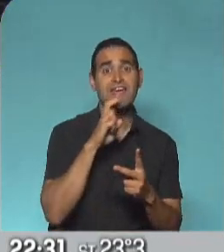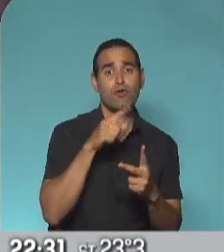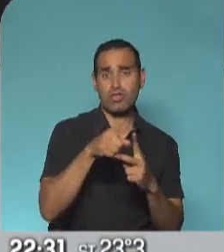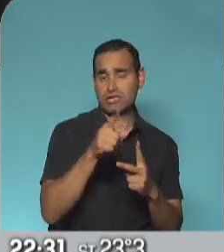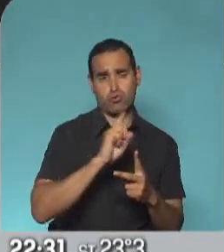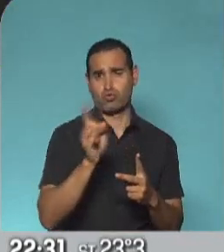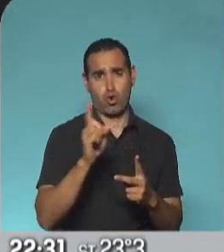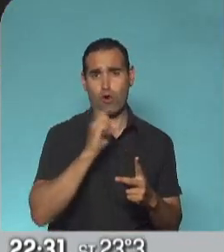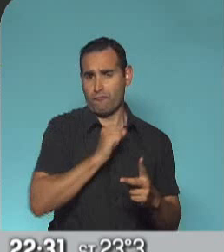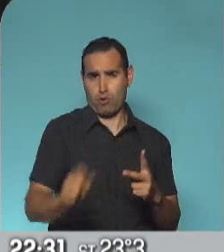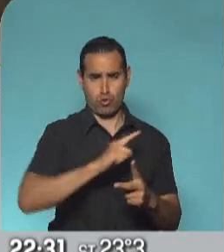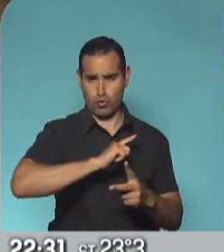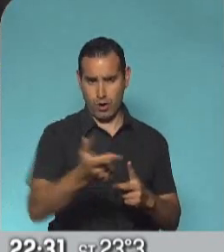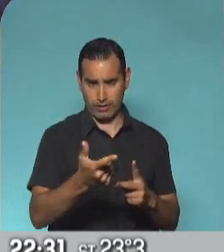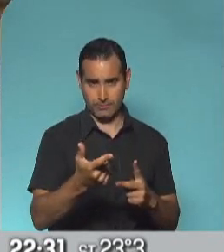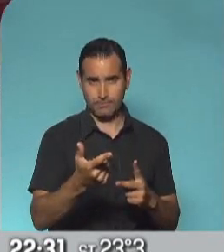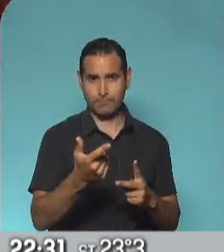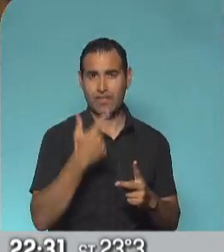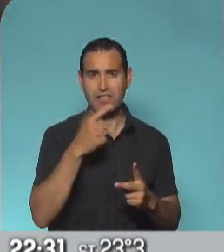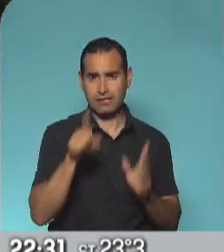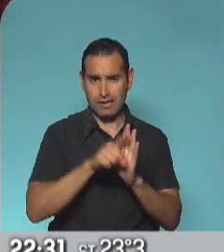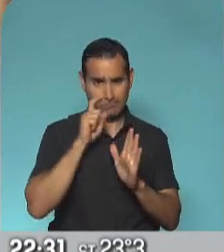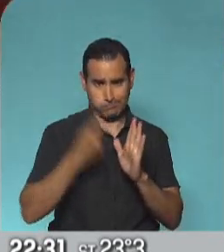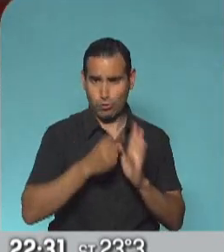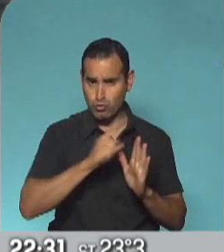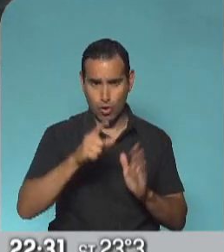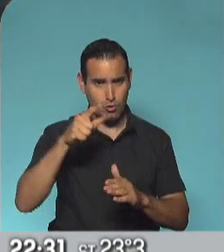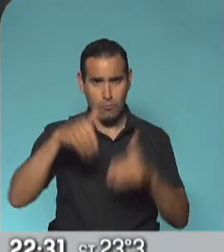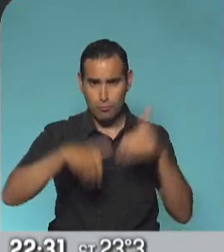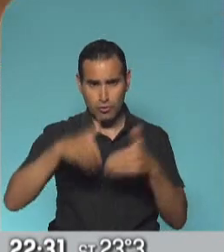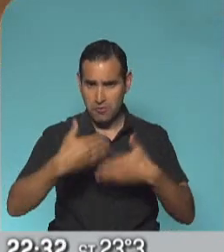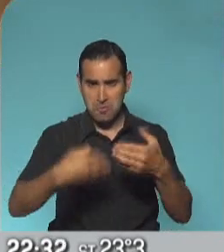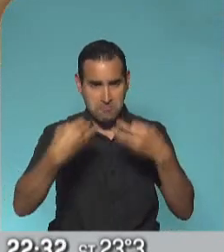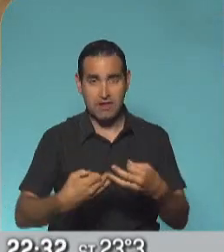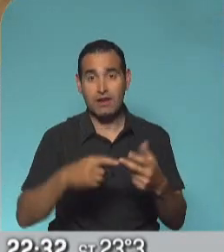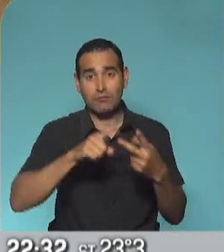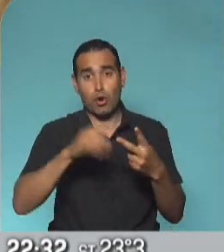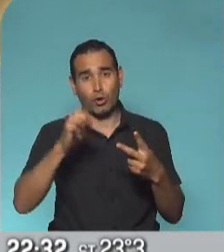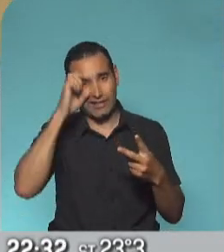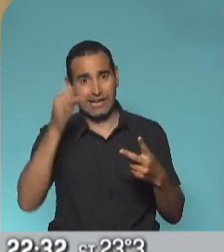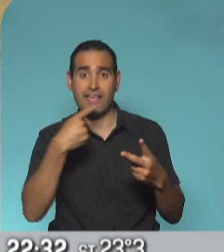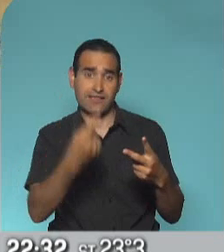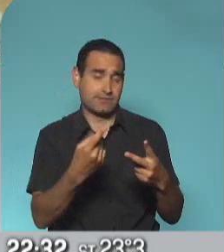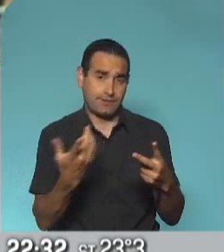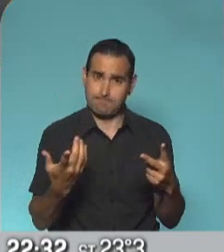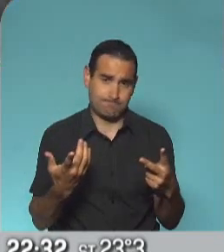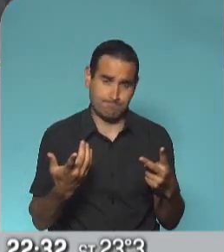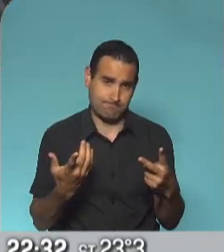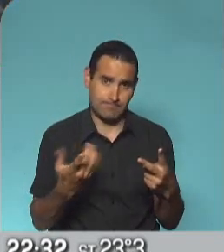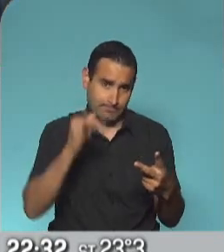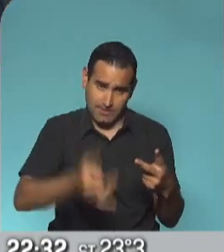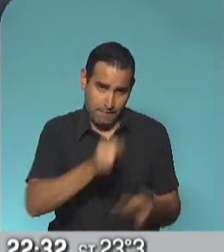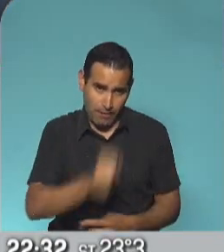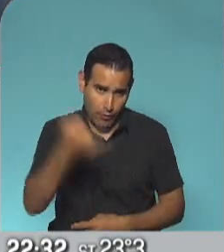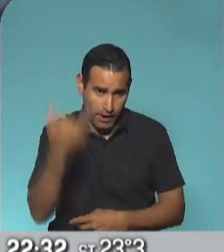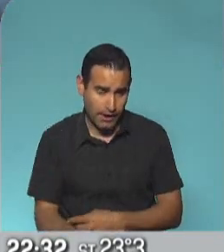que él no cometió ningún ilícito en el proceso electoral, y la auditoría de la OEA, que dice que sí,